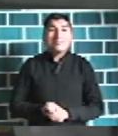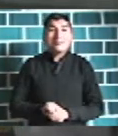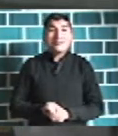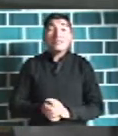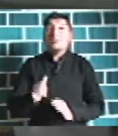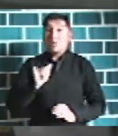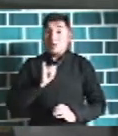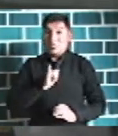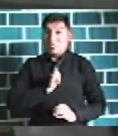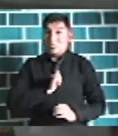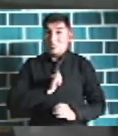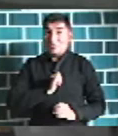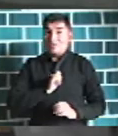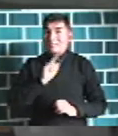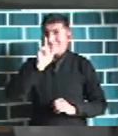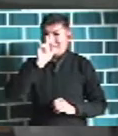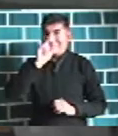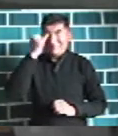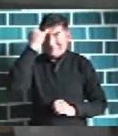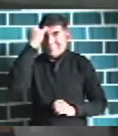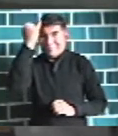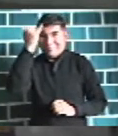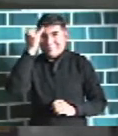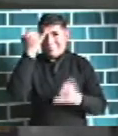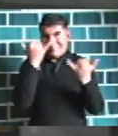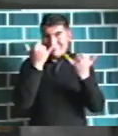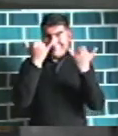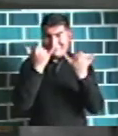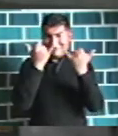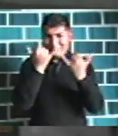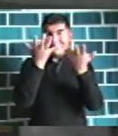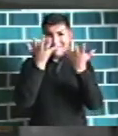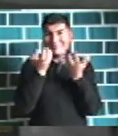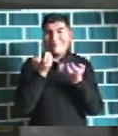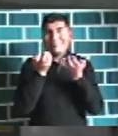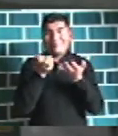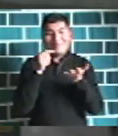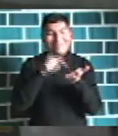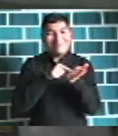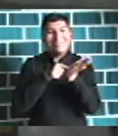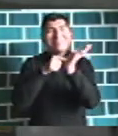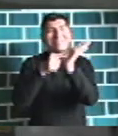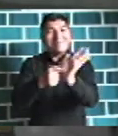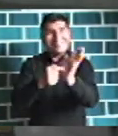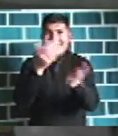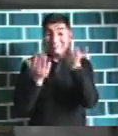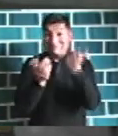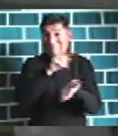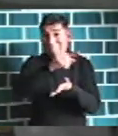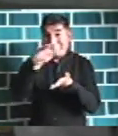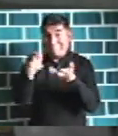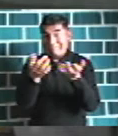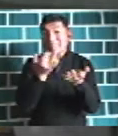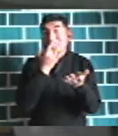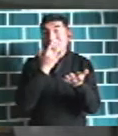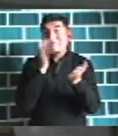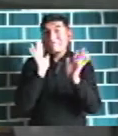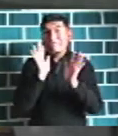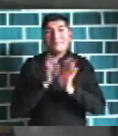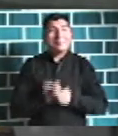y yo les traigo unas sugerencias hoy día y quiero poner a consideración de ustedes